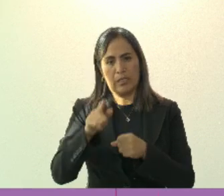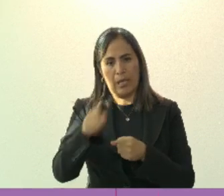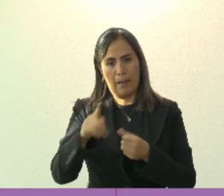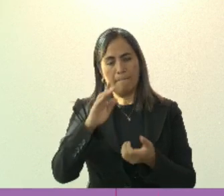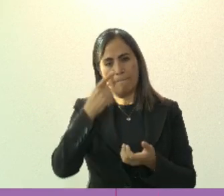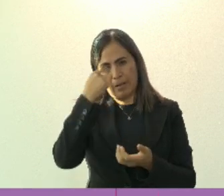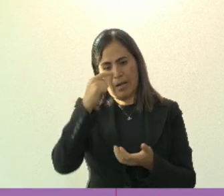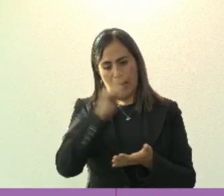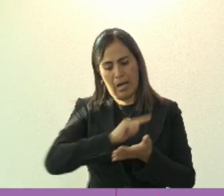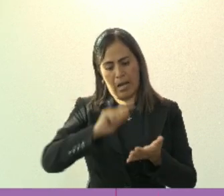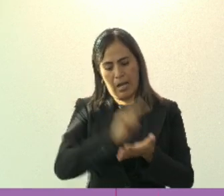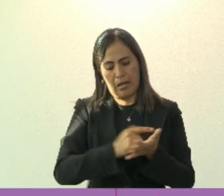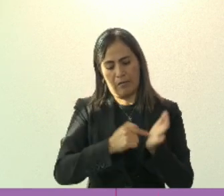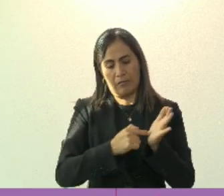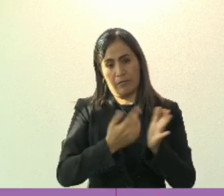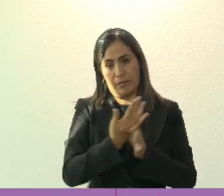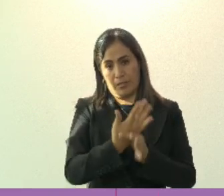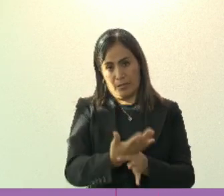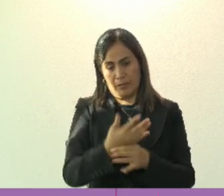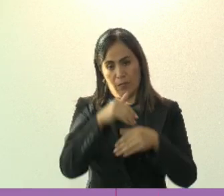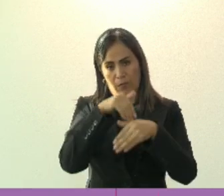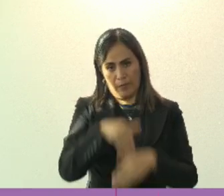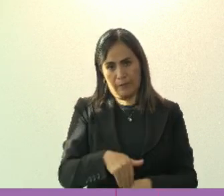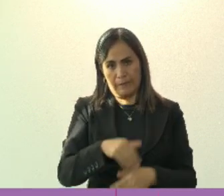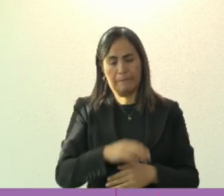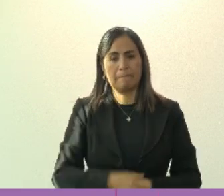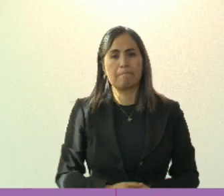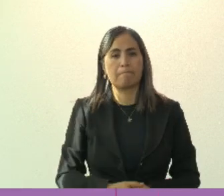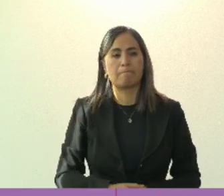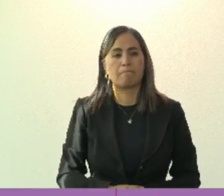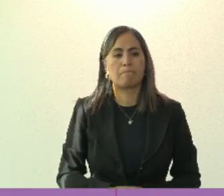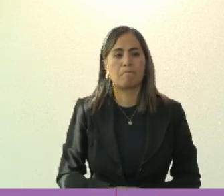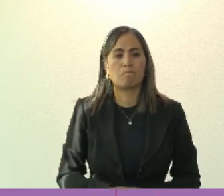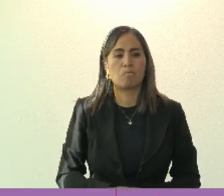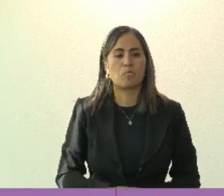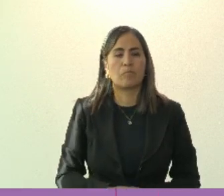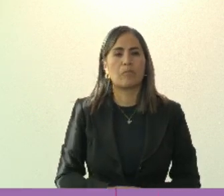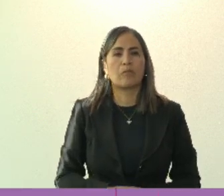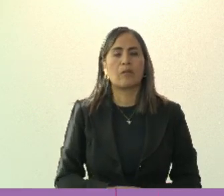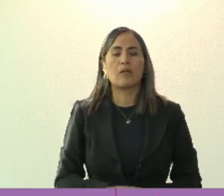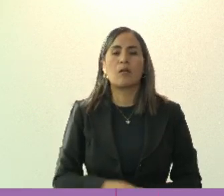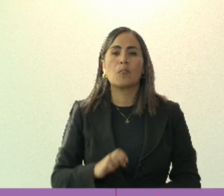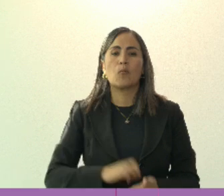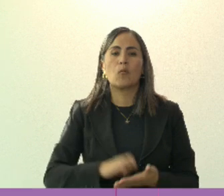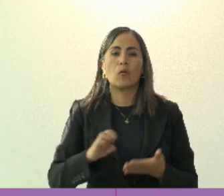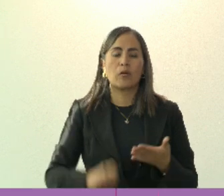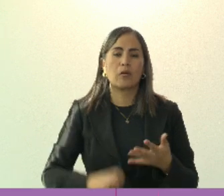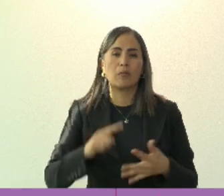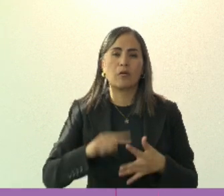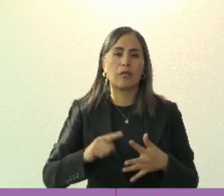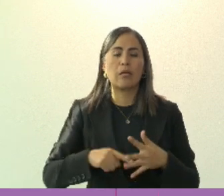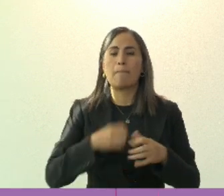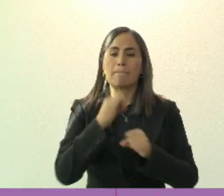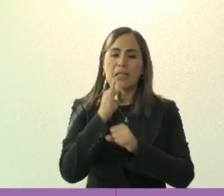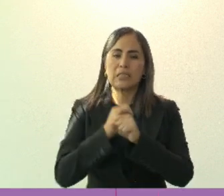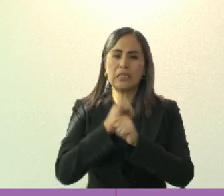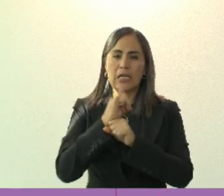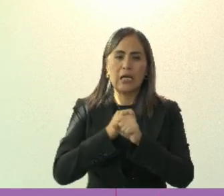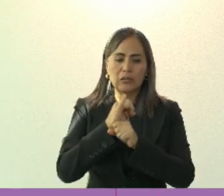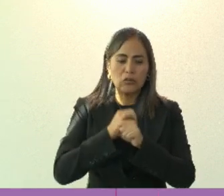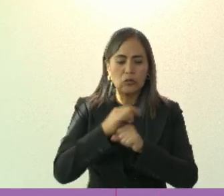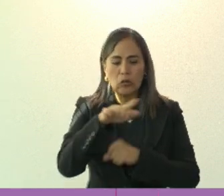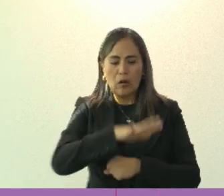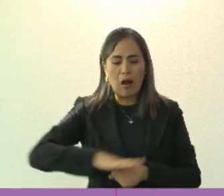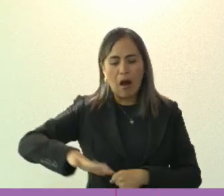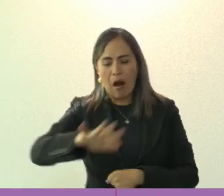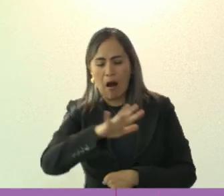la legalidad. Por ejemplo, sería en el último caso que acabo de comentar, pues sería la investigación de mercado. Y esa investigación de